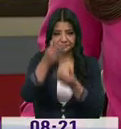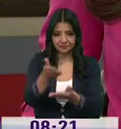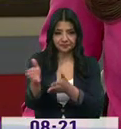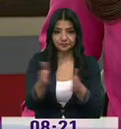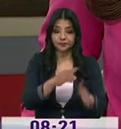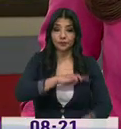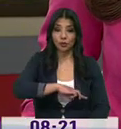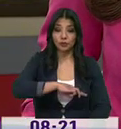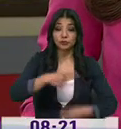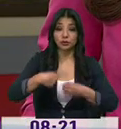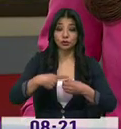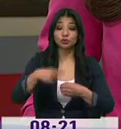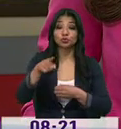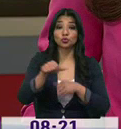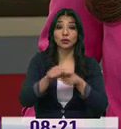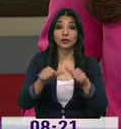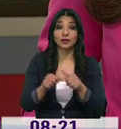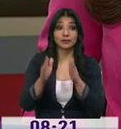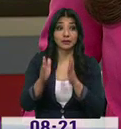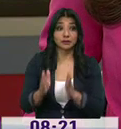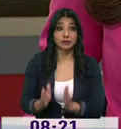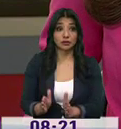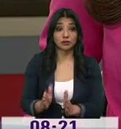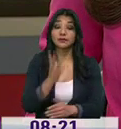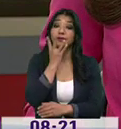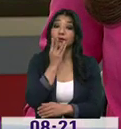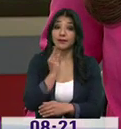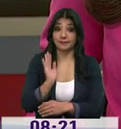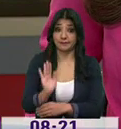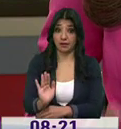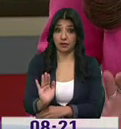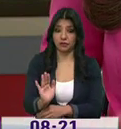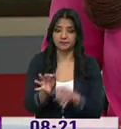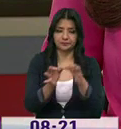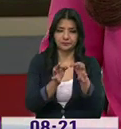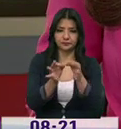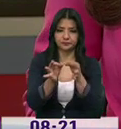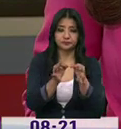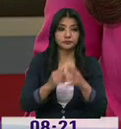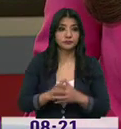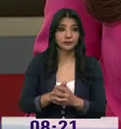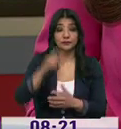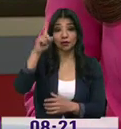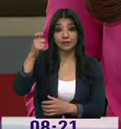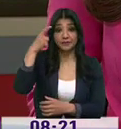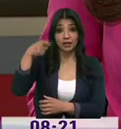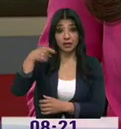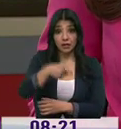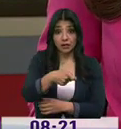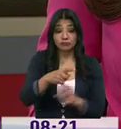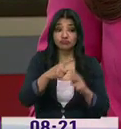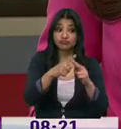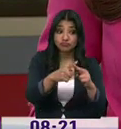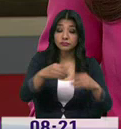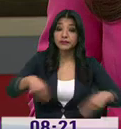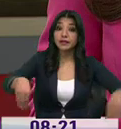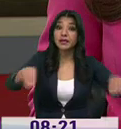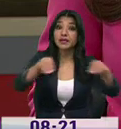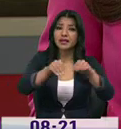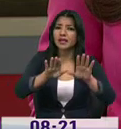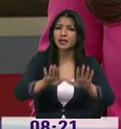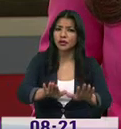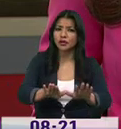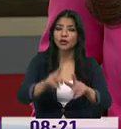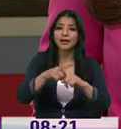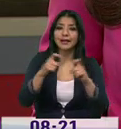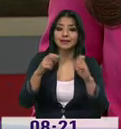de su administrador Eloy Alfaro, asegura que no saben que el gobierno nacional haya dado en comodato el terreno donde se encuentra el ex